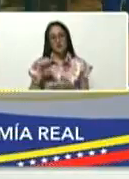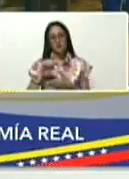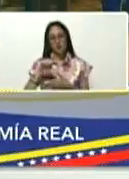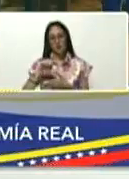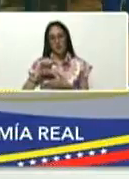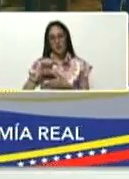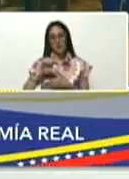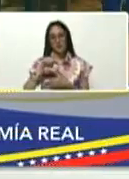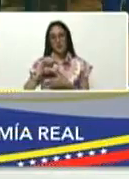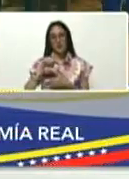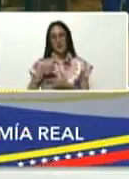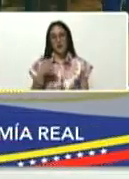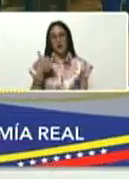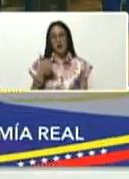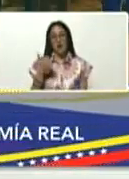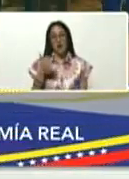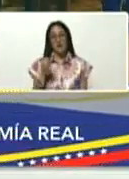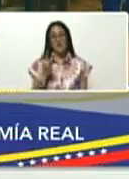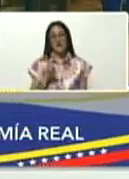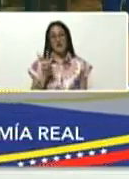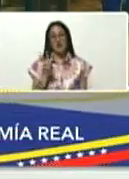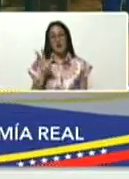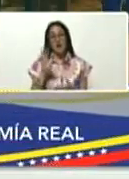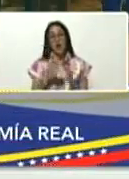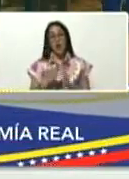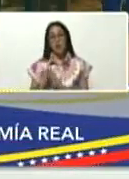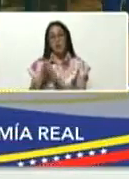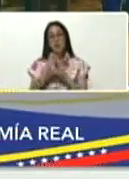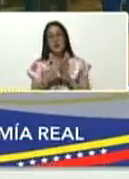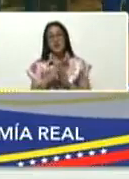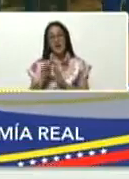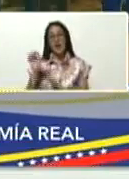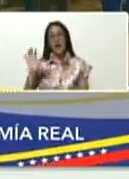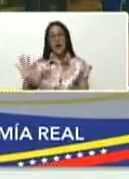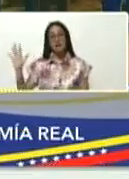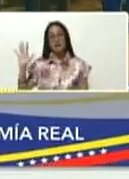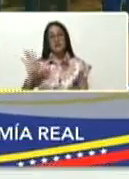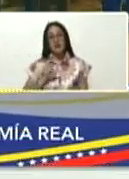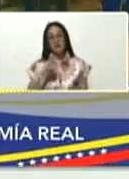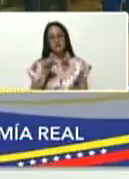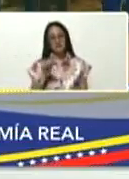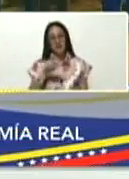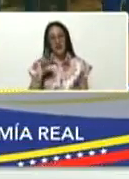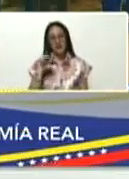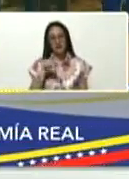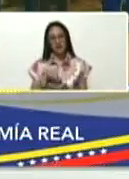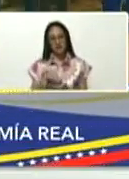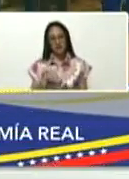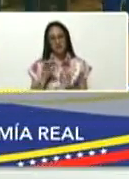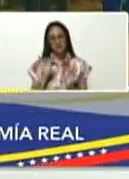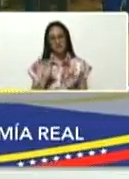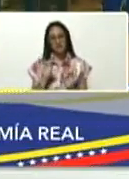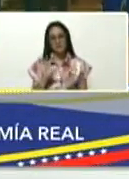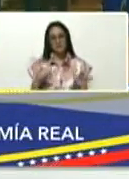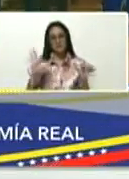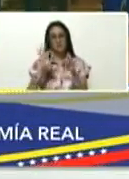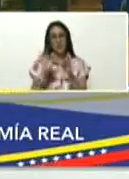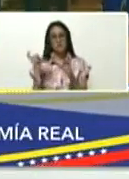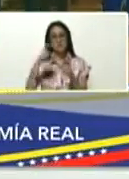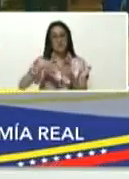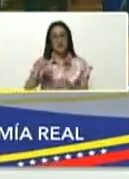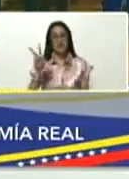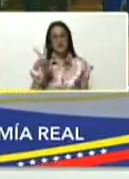ahora que Venezuela va a la Comunidad Andina de Naciones. Estamos decididos a incorporarnos a la Comunidad Andina de Naciones, con